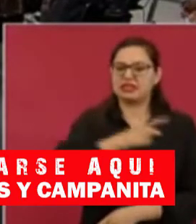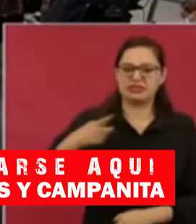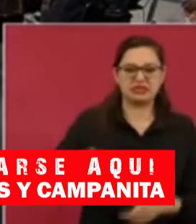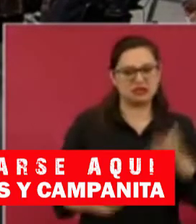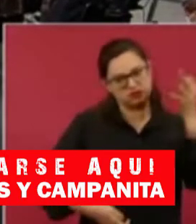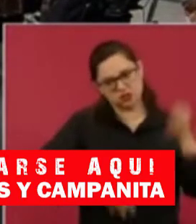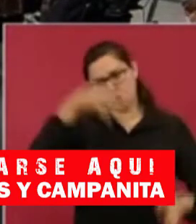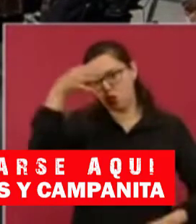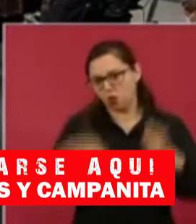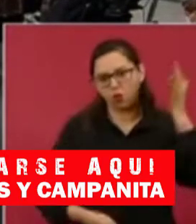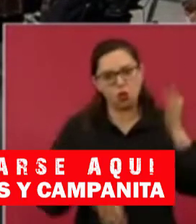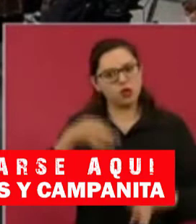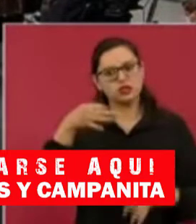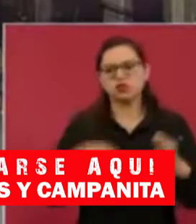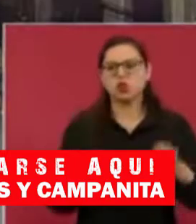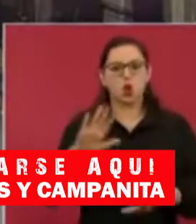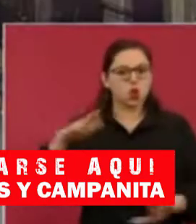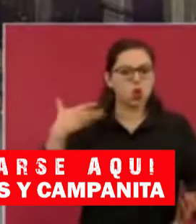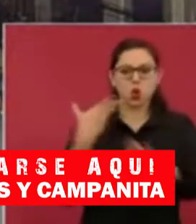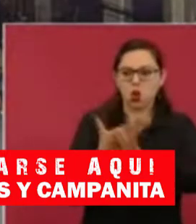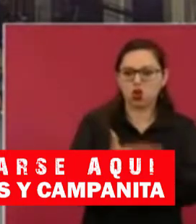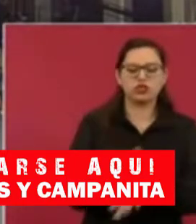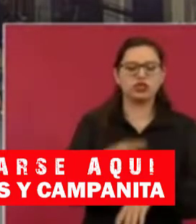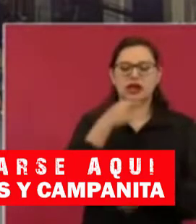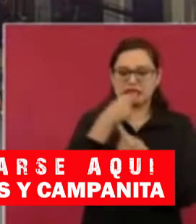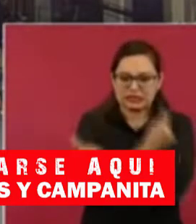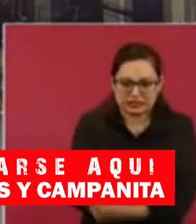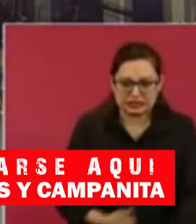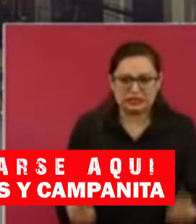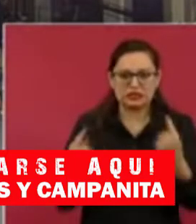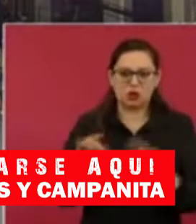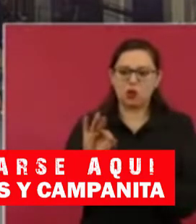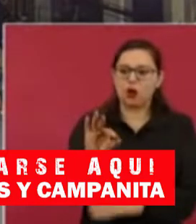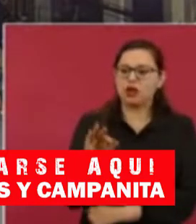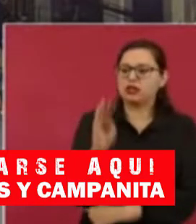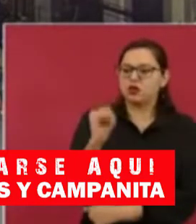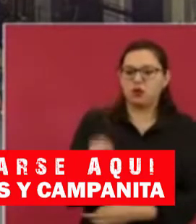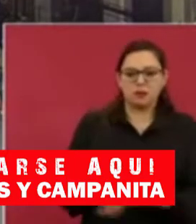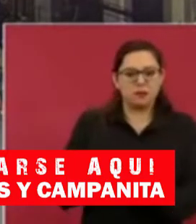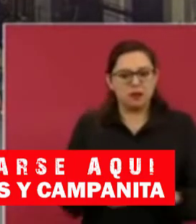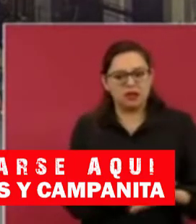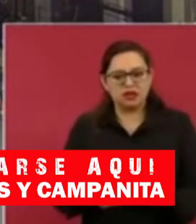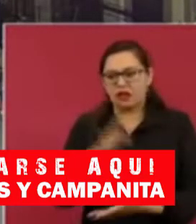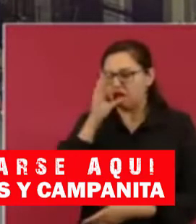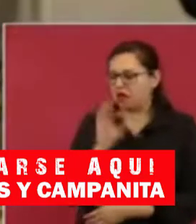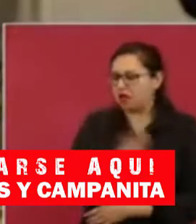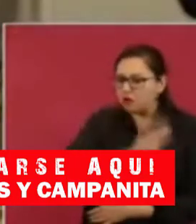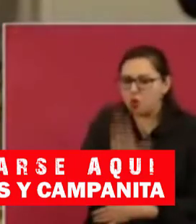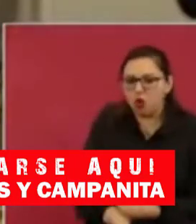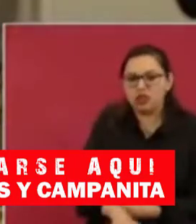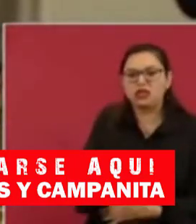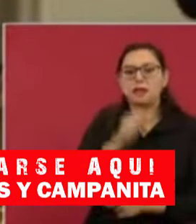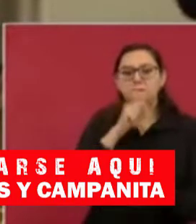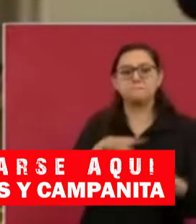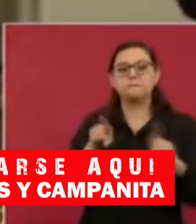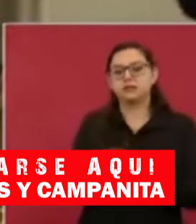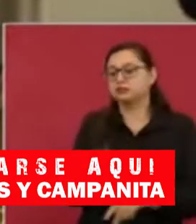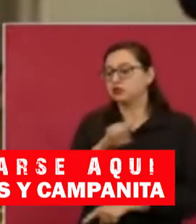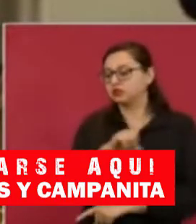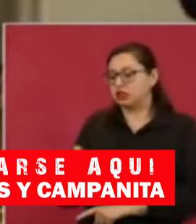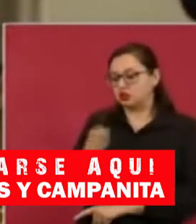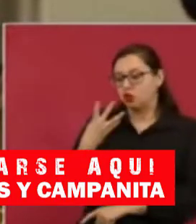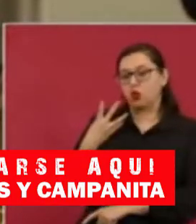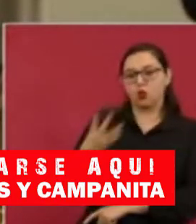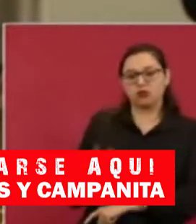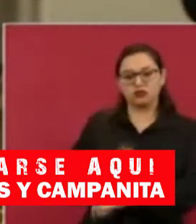esta operación de Estado, y se haga justicia para estos 49 bebés que perdieron la vida y para los otros 104